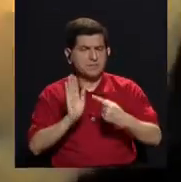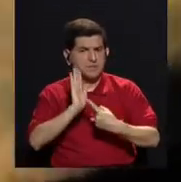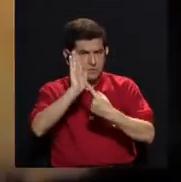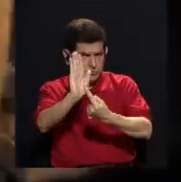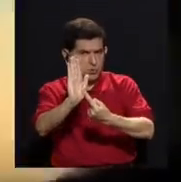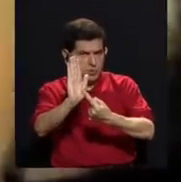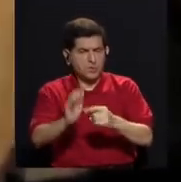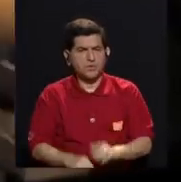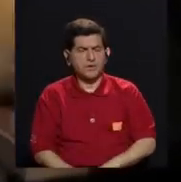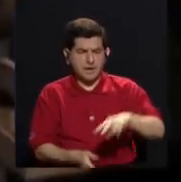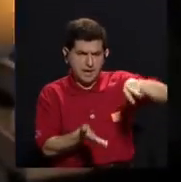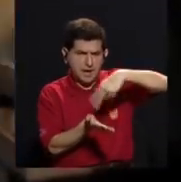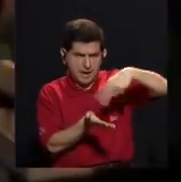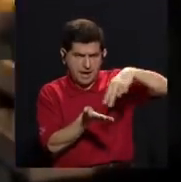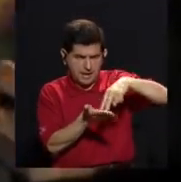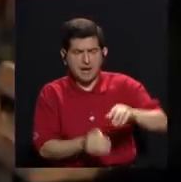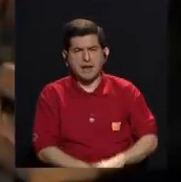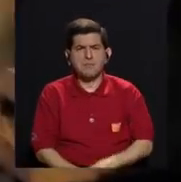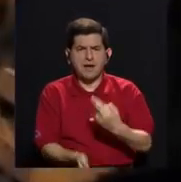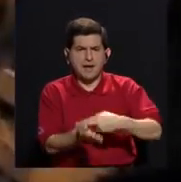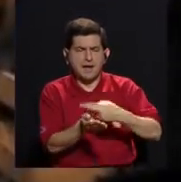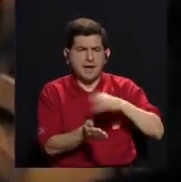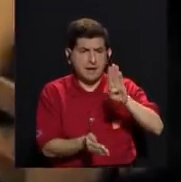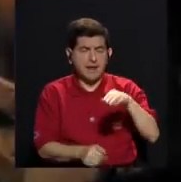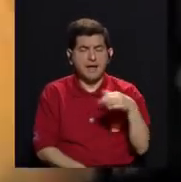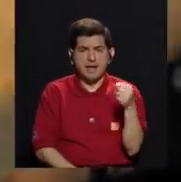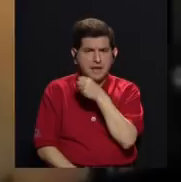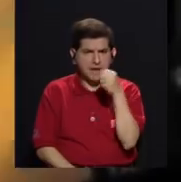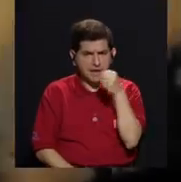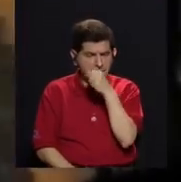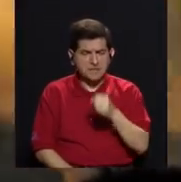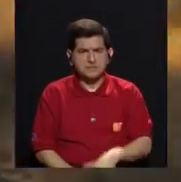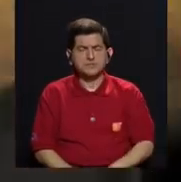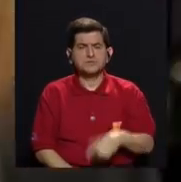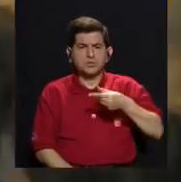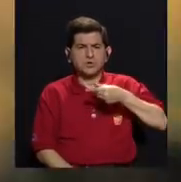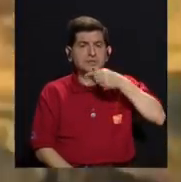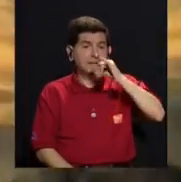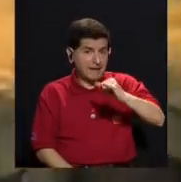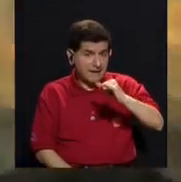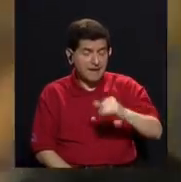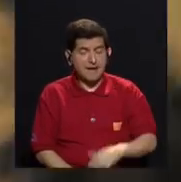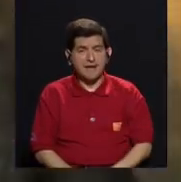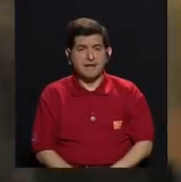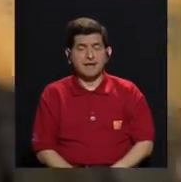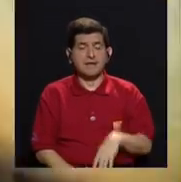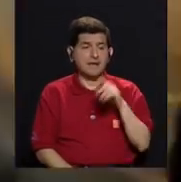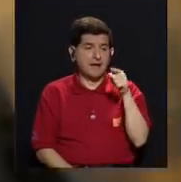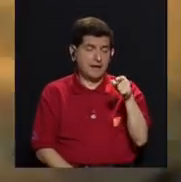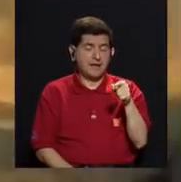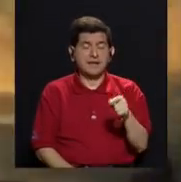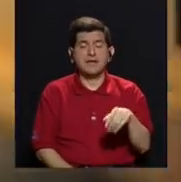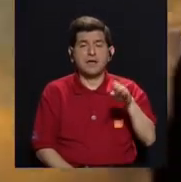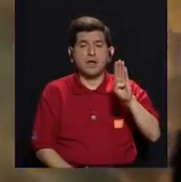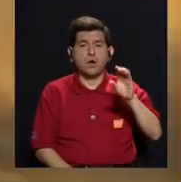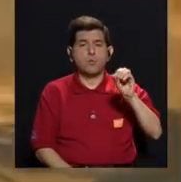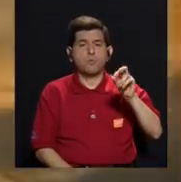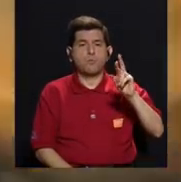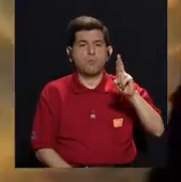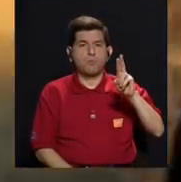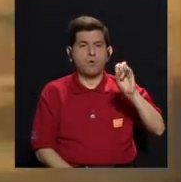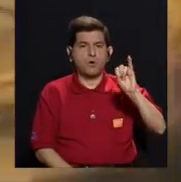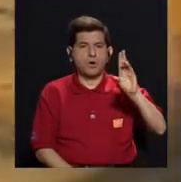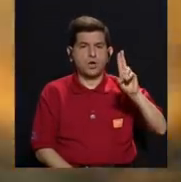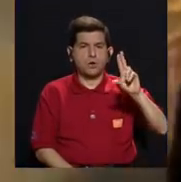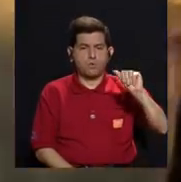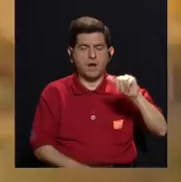que baila con la bomba y que se le canto esa canción sobre el game en el boricua que es un local muy